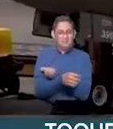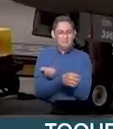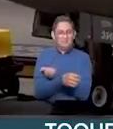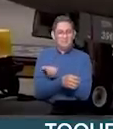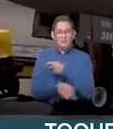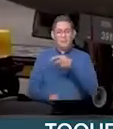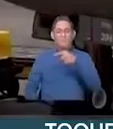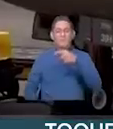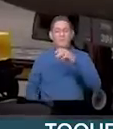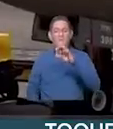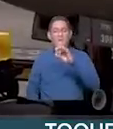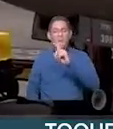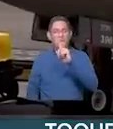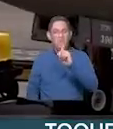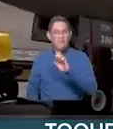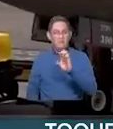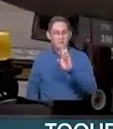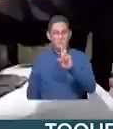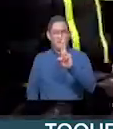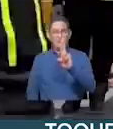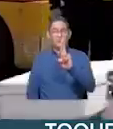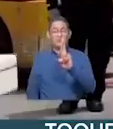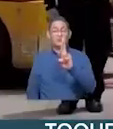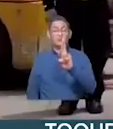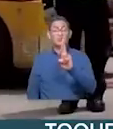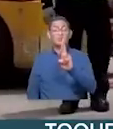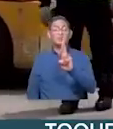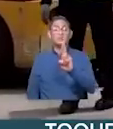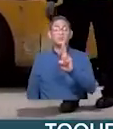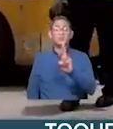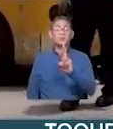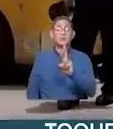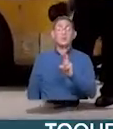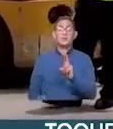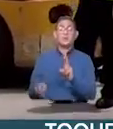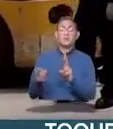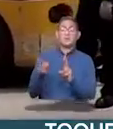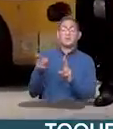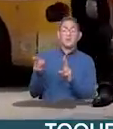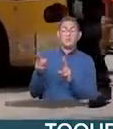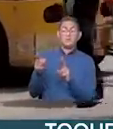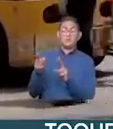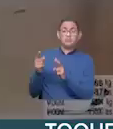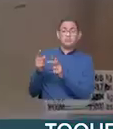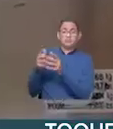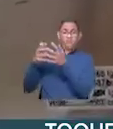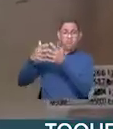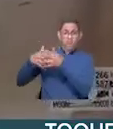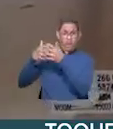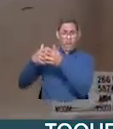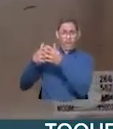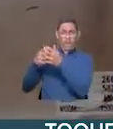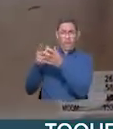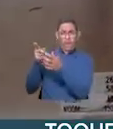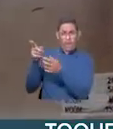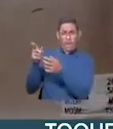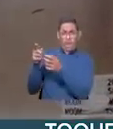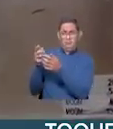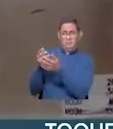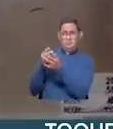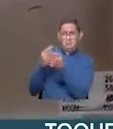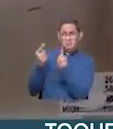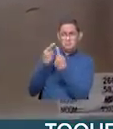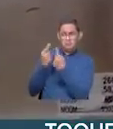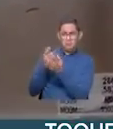casa farmacéutica pfiezer obtenidas a través de las negociaciones bilaterales con esta casa